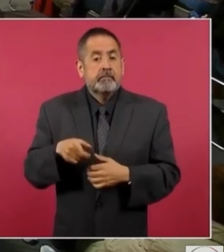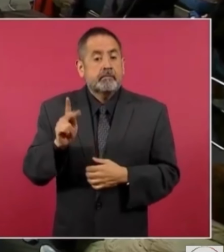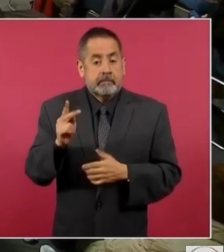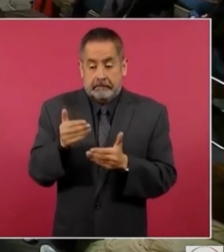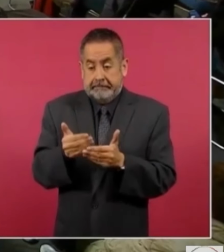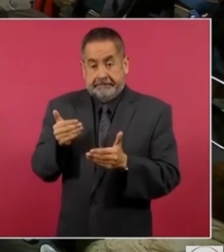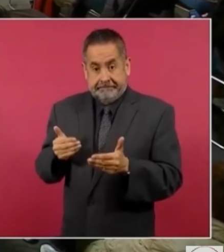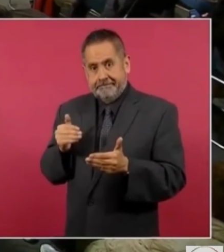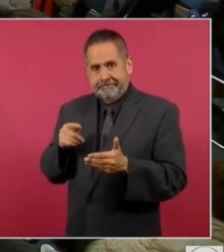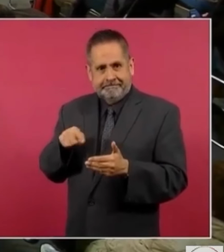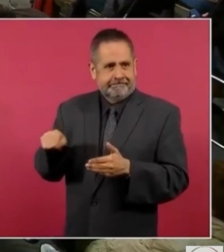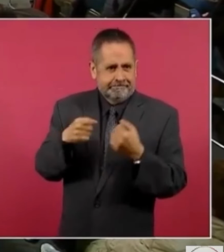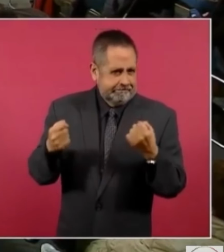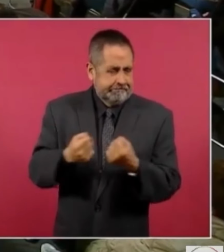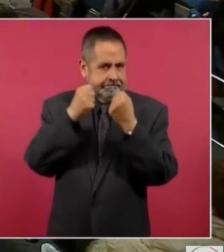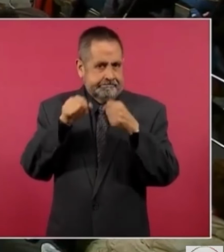batalla,